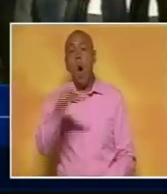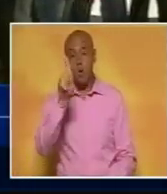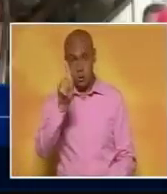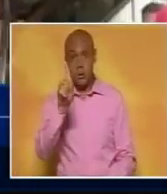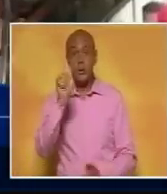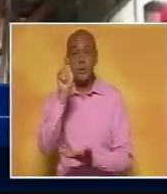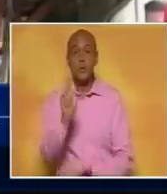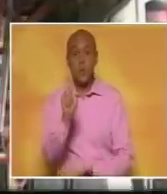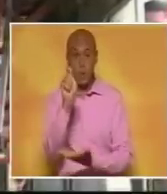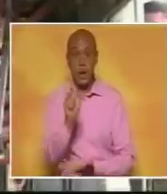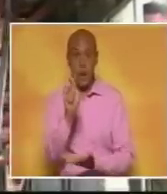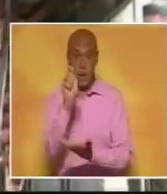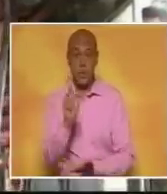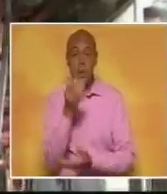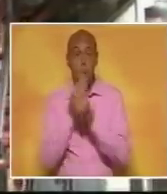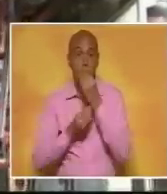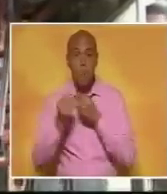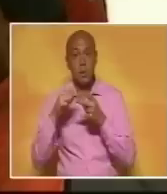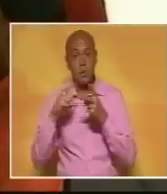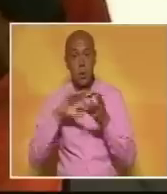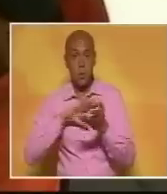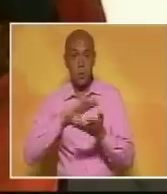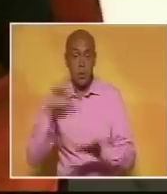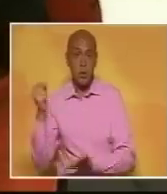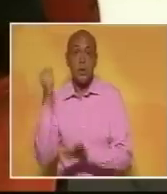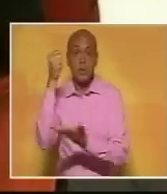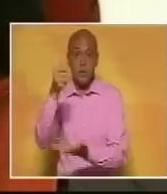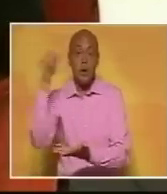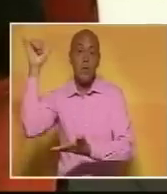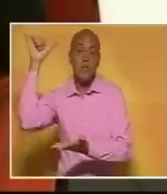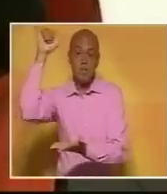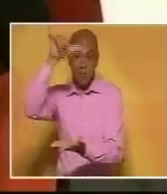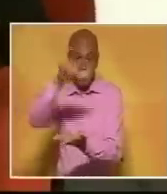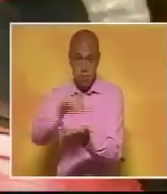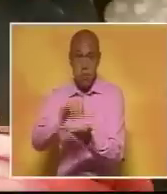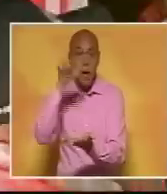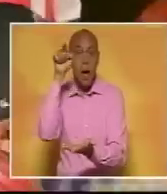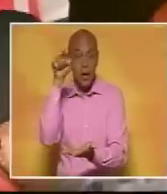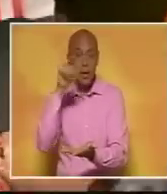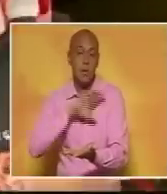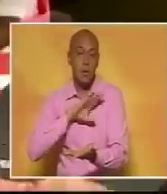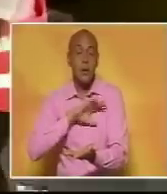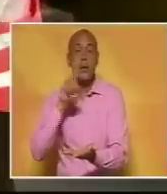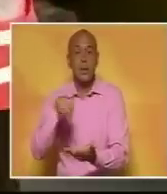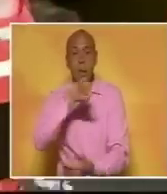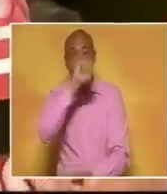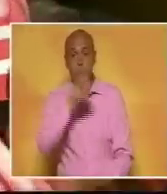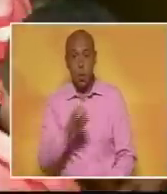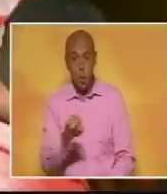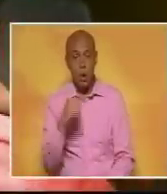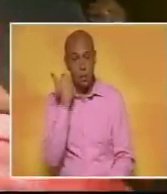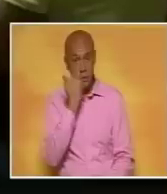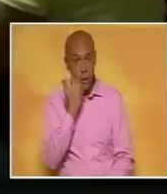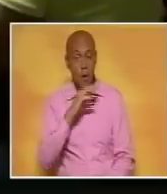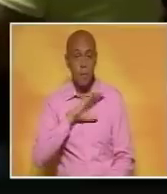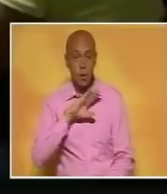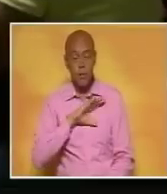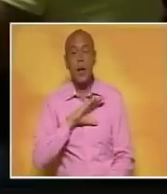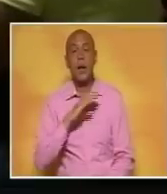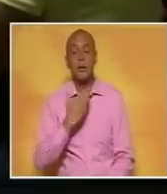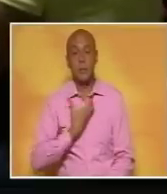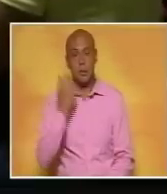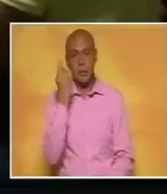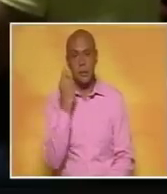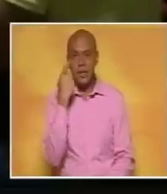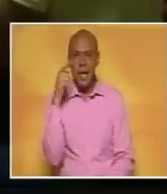y enseres que arribaron este lunes a la base aérea Rafael Urdaneta y que en conjunto a la Gobernación Zuliana y la Alcaldía de Machiques evalúan